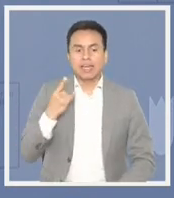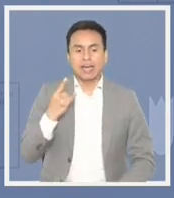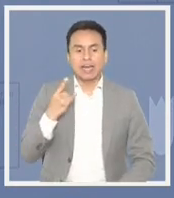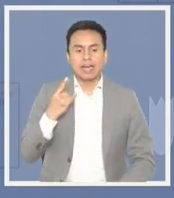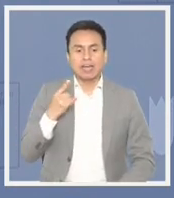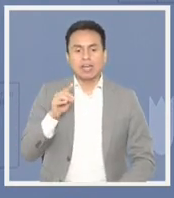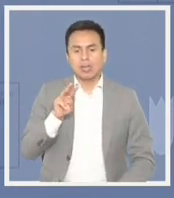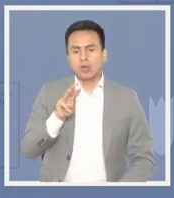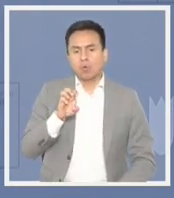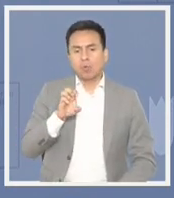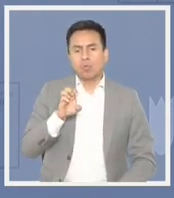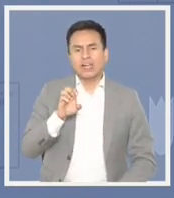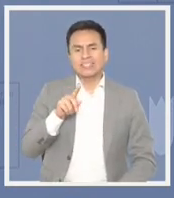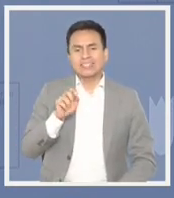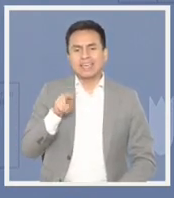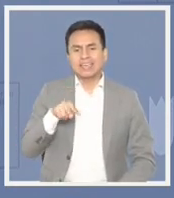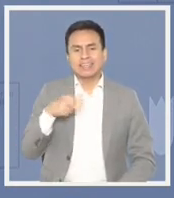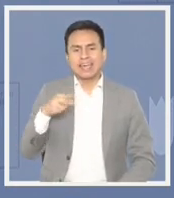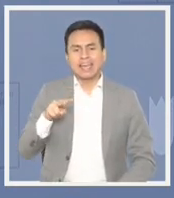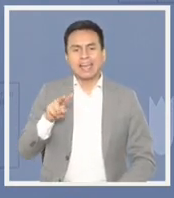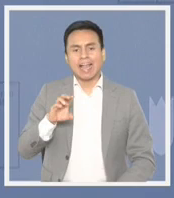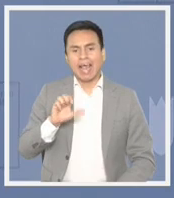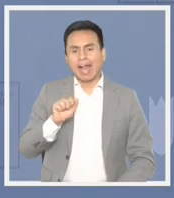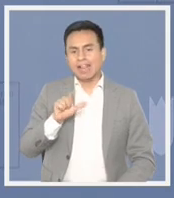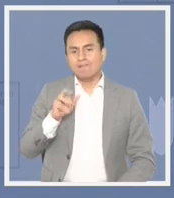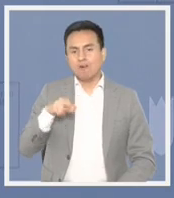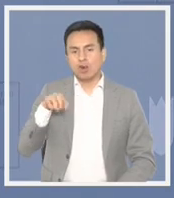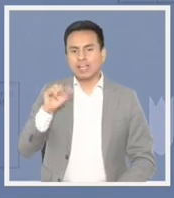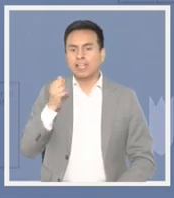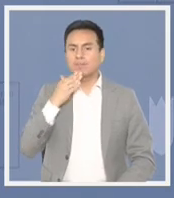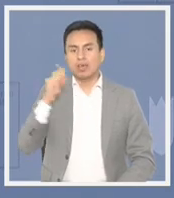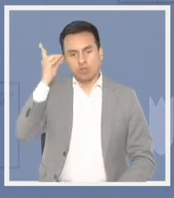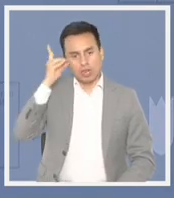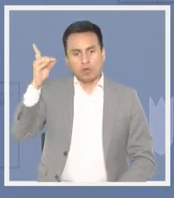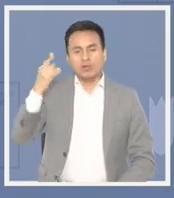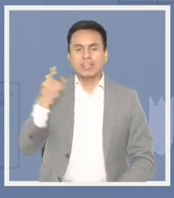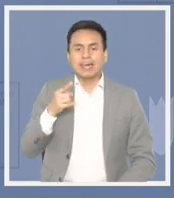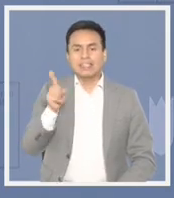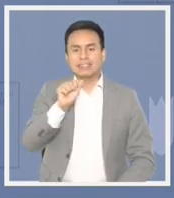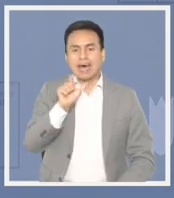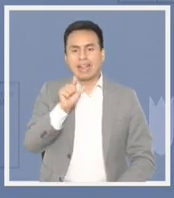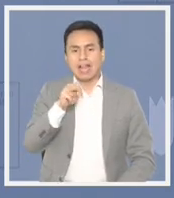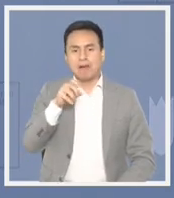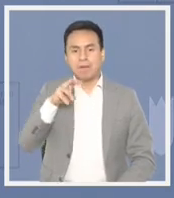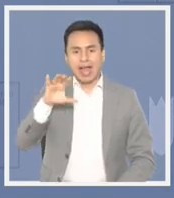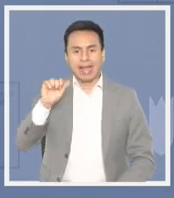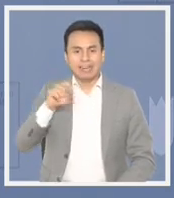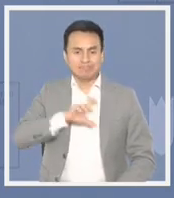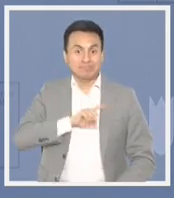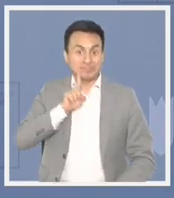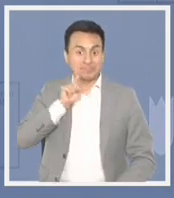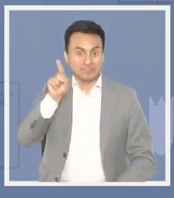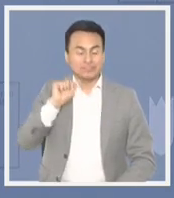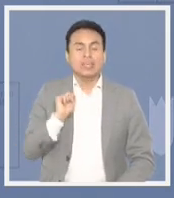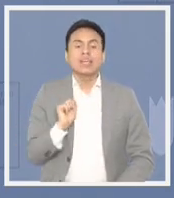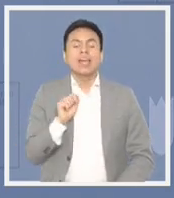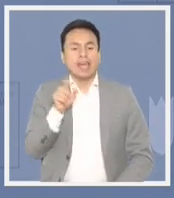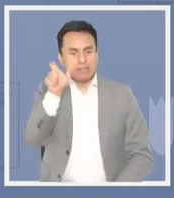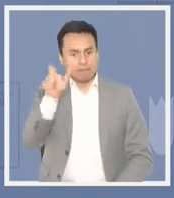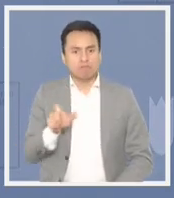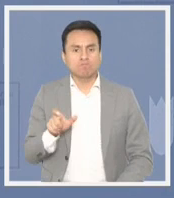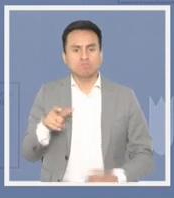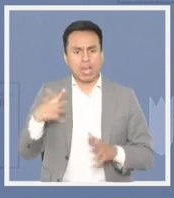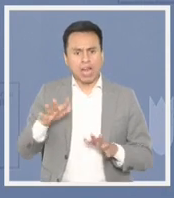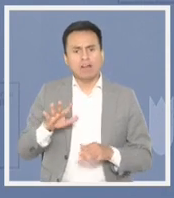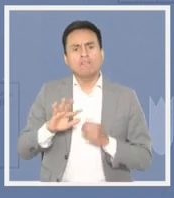de Western California y también un doctorado de la Universidad de Salamanca. Ha cumplido funciones en la